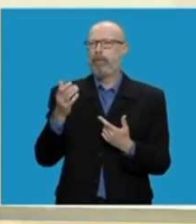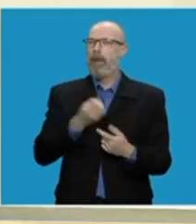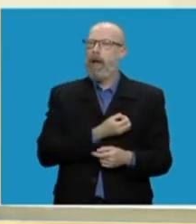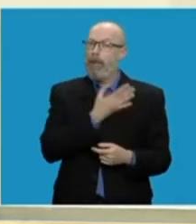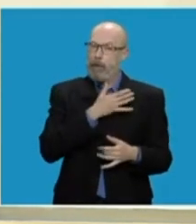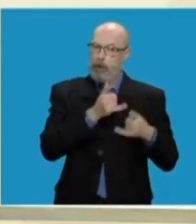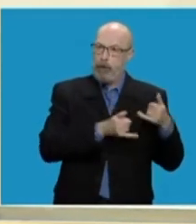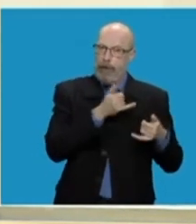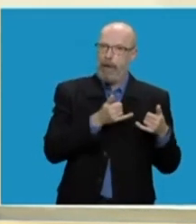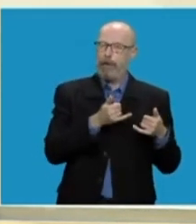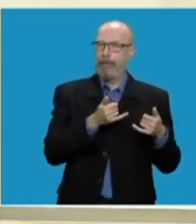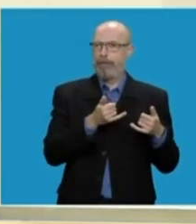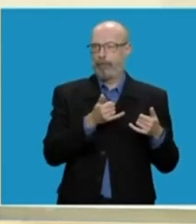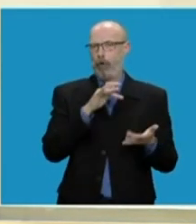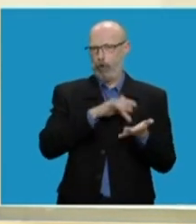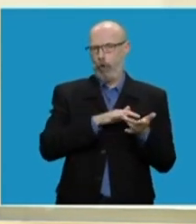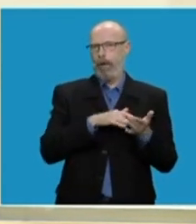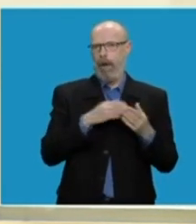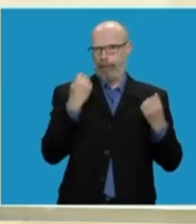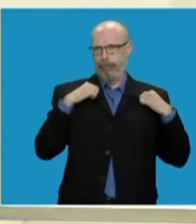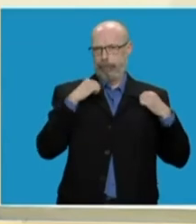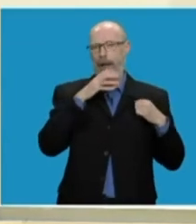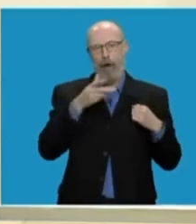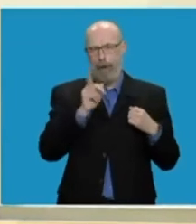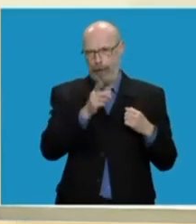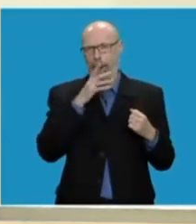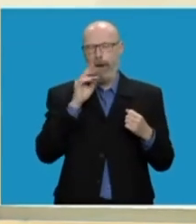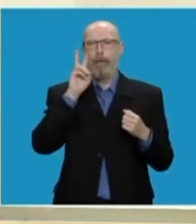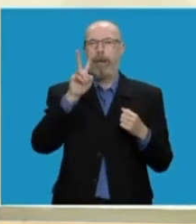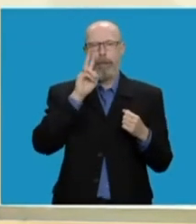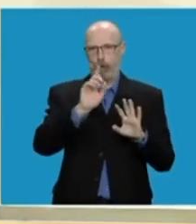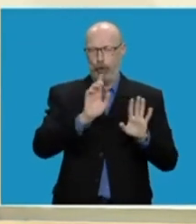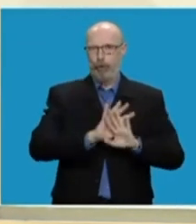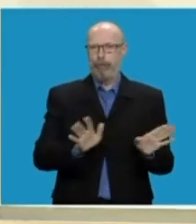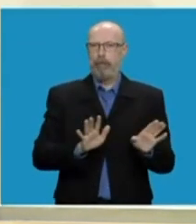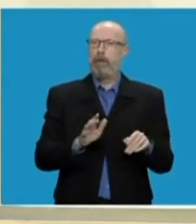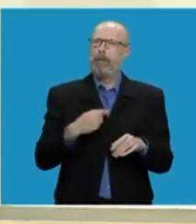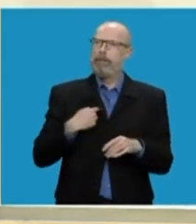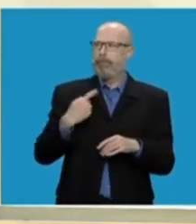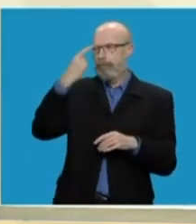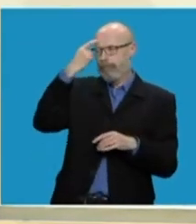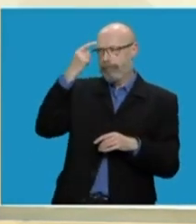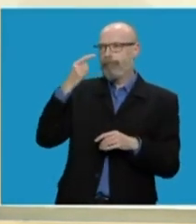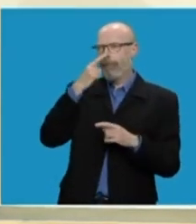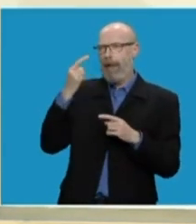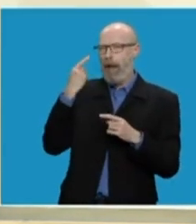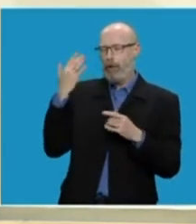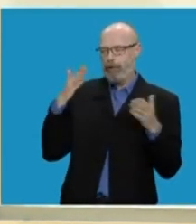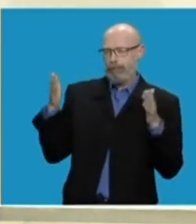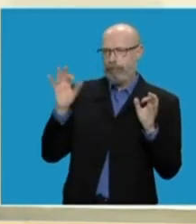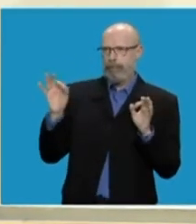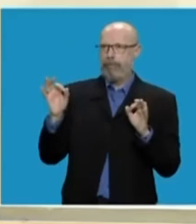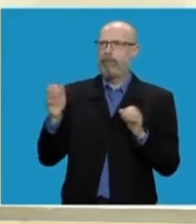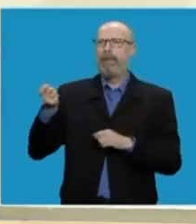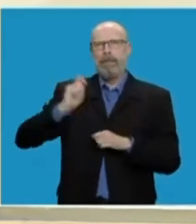ciclismo practicante y a uno que lo ve por televisión, pues nos recordaba esos años. La trayectoria profesional de